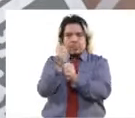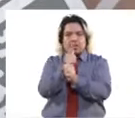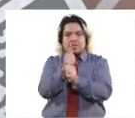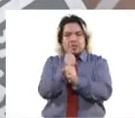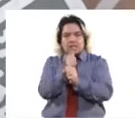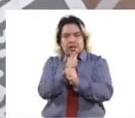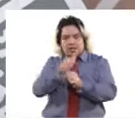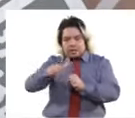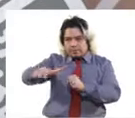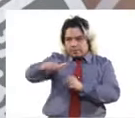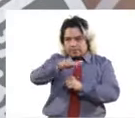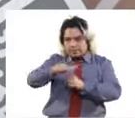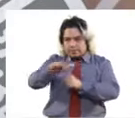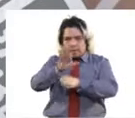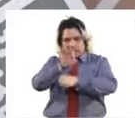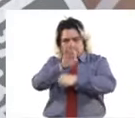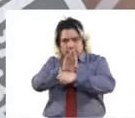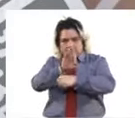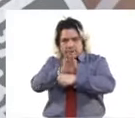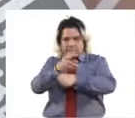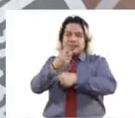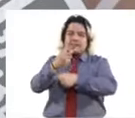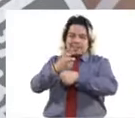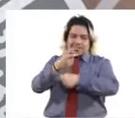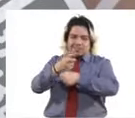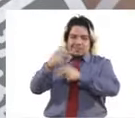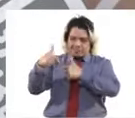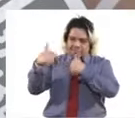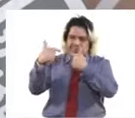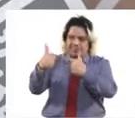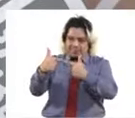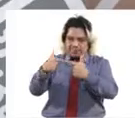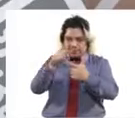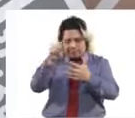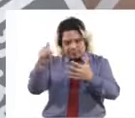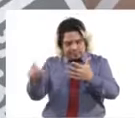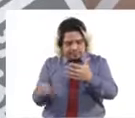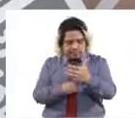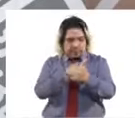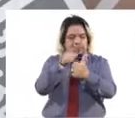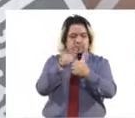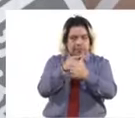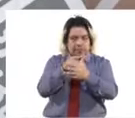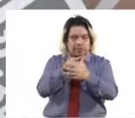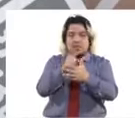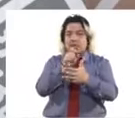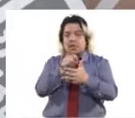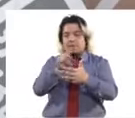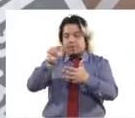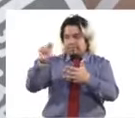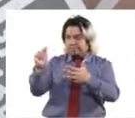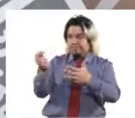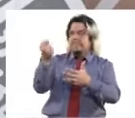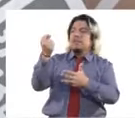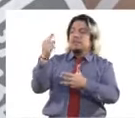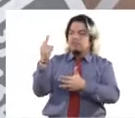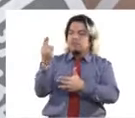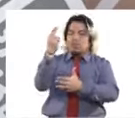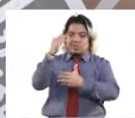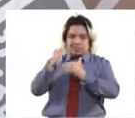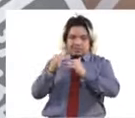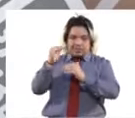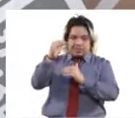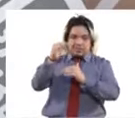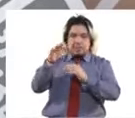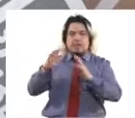Seguridad Ciudadana, su segunda generación. Se gradúan técnico superior universitario